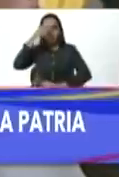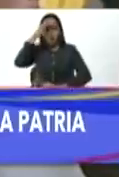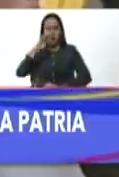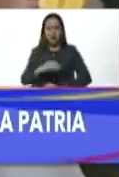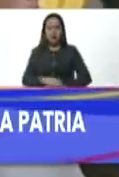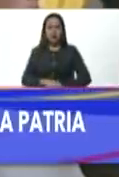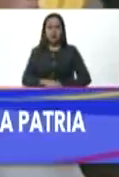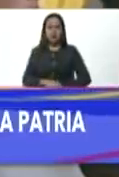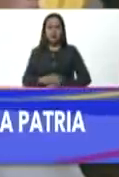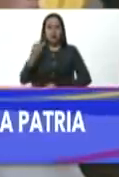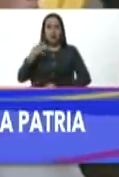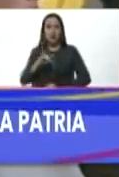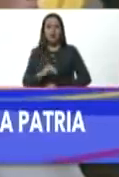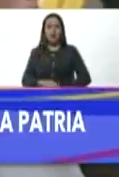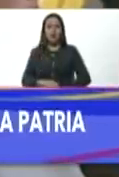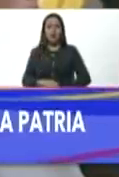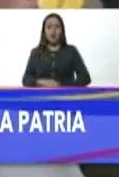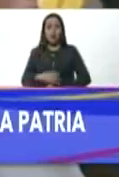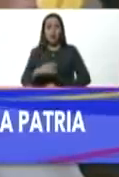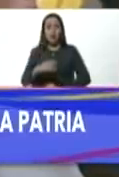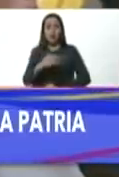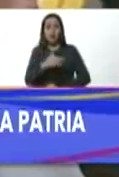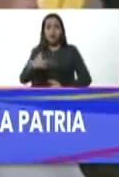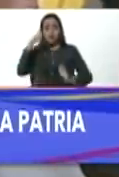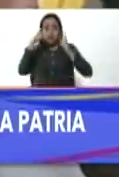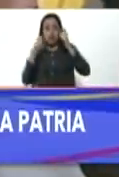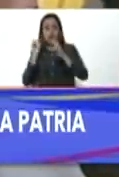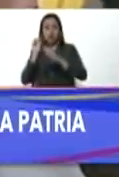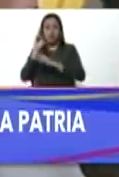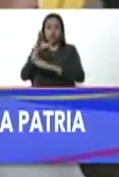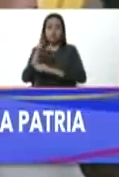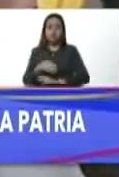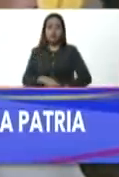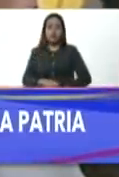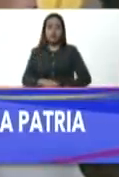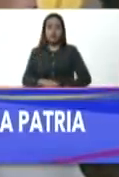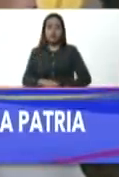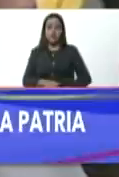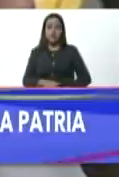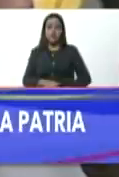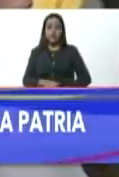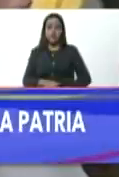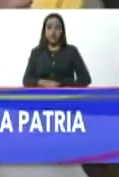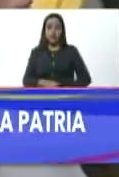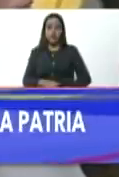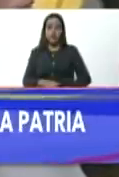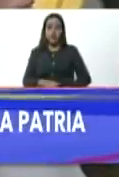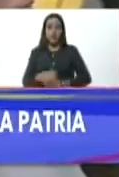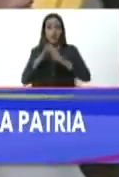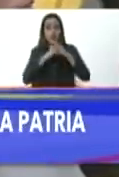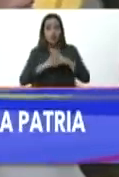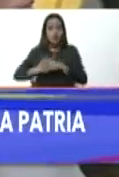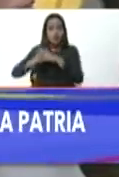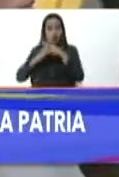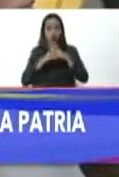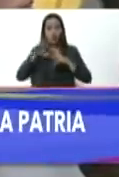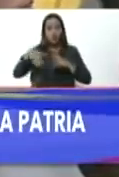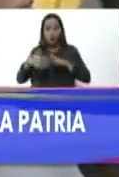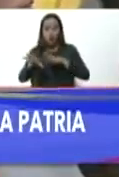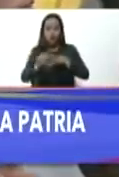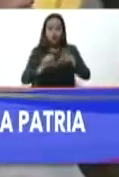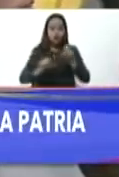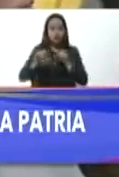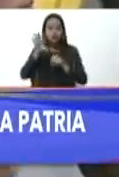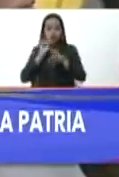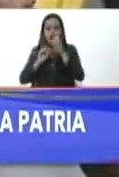envió al doctor Herrera a Houston, Estados Unidos, a obtener